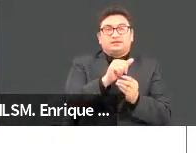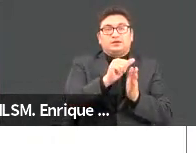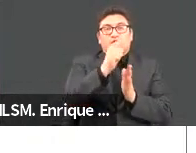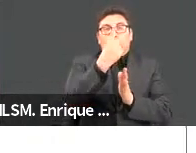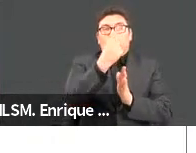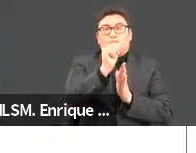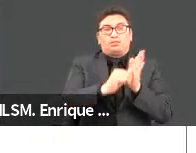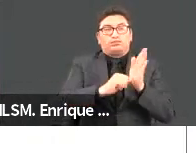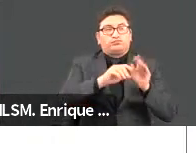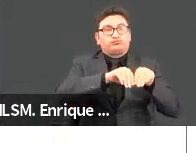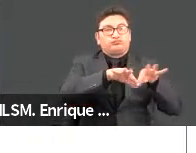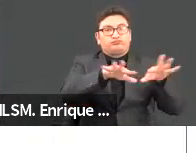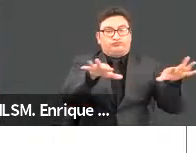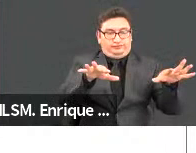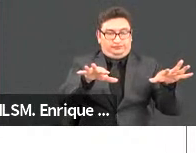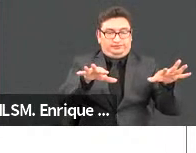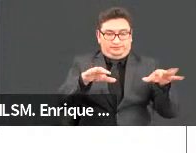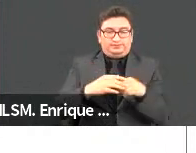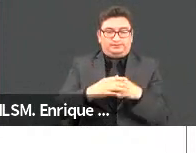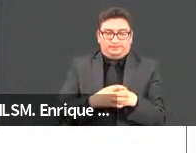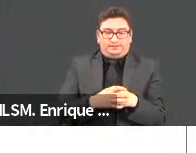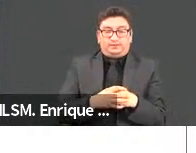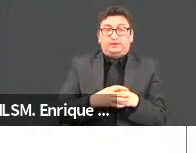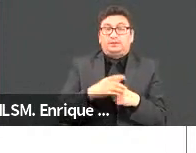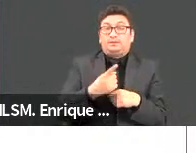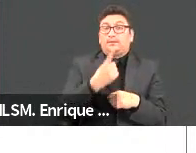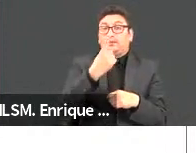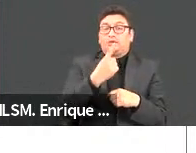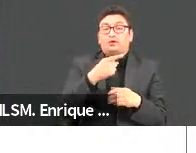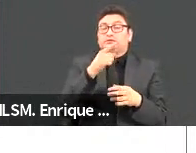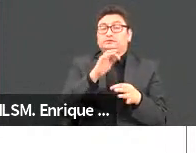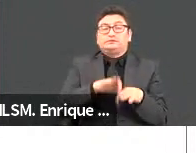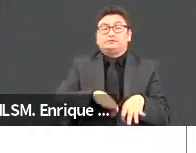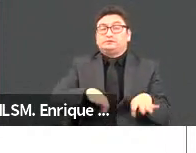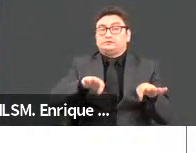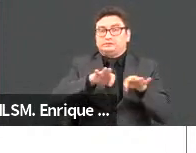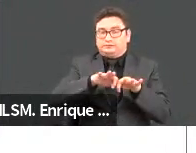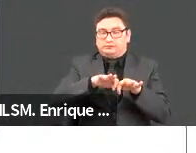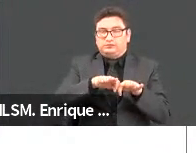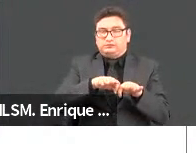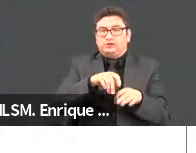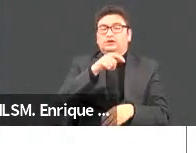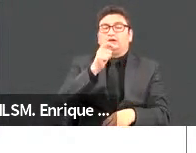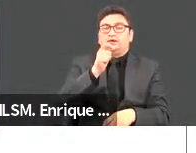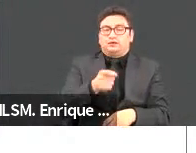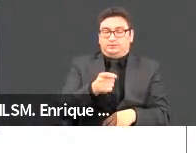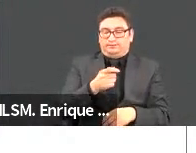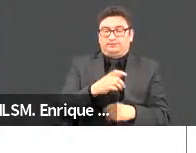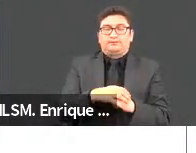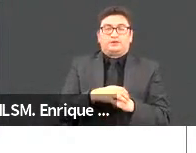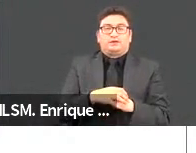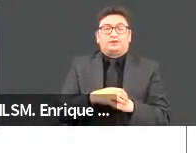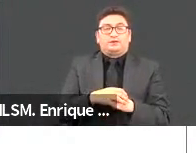Aquí con una consideración muy importante. En muchas ocasiones